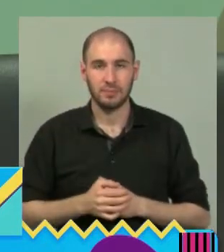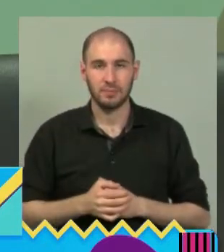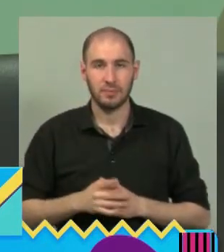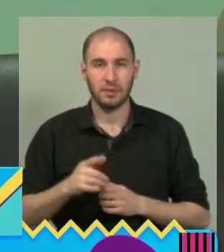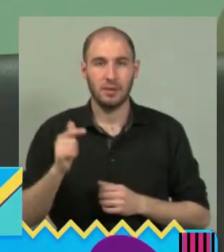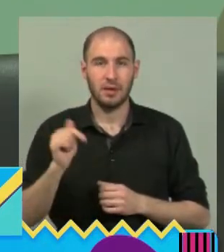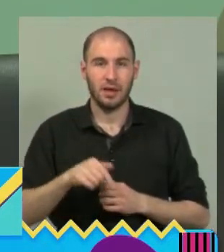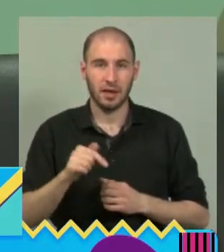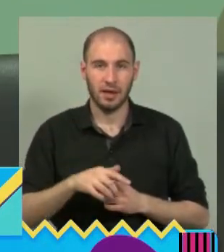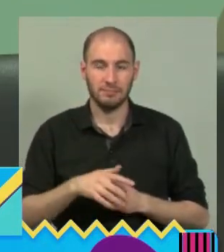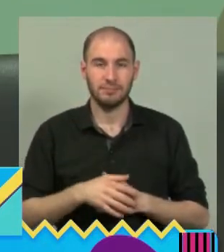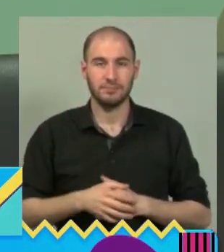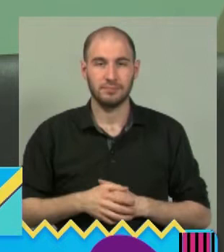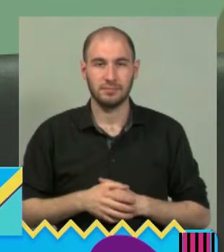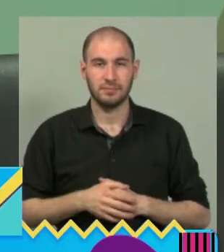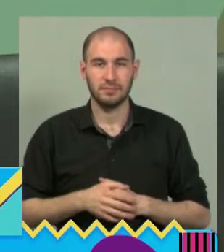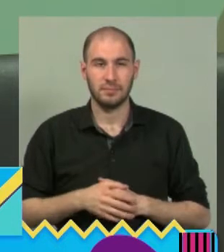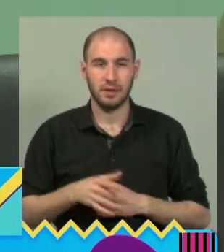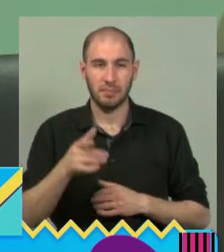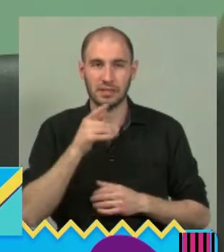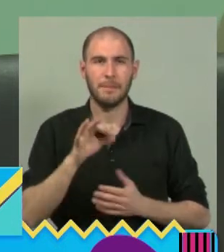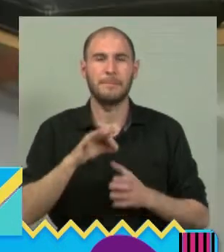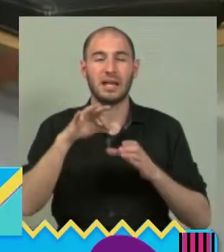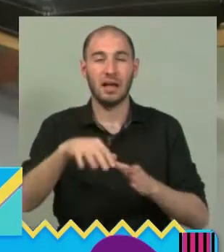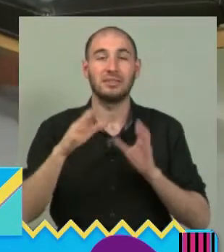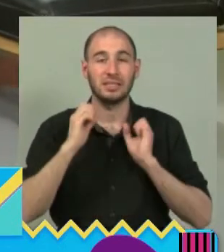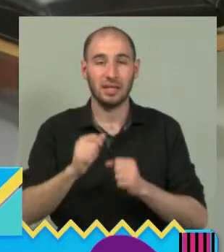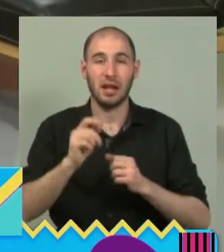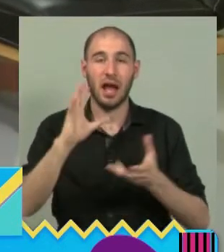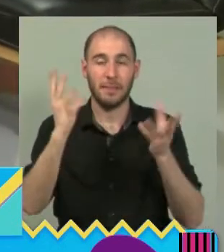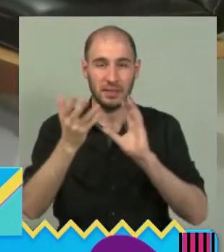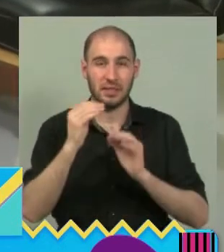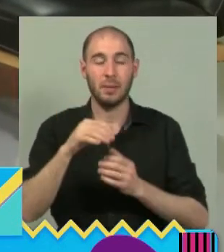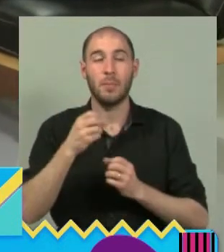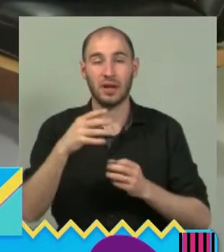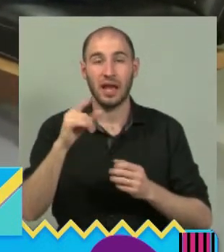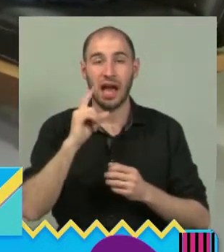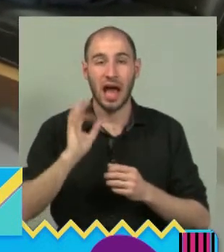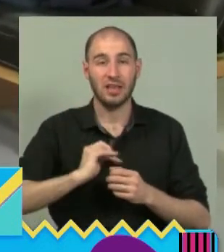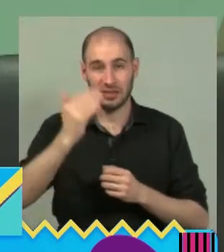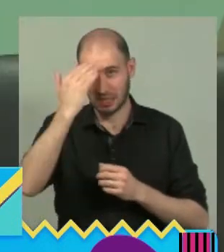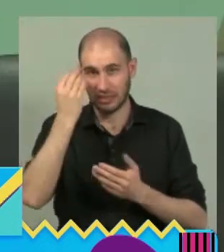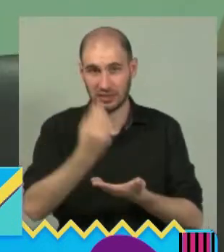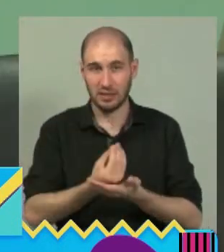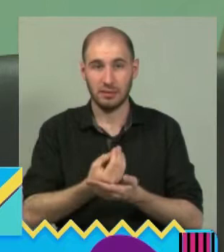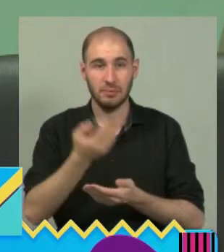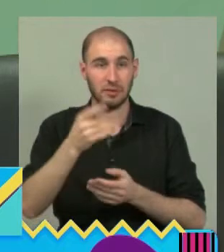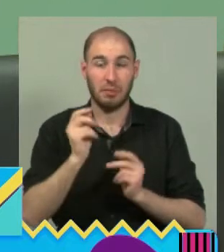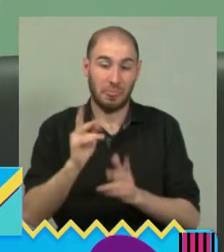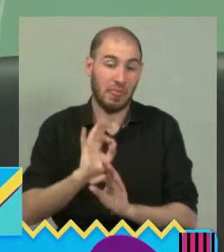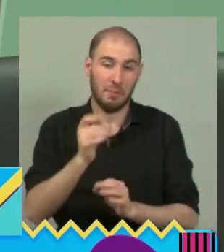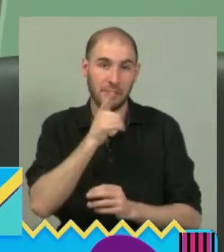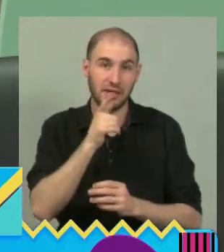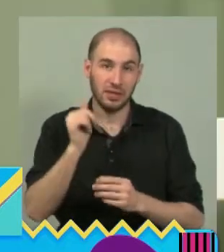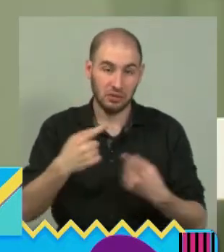todavía, digamos, está becado el secretario de Medio Ambiente porque hasta hace 15 años y nadie le dice nada, parece